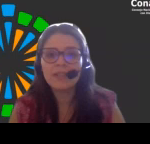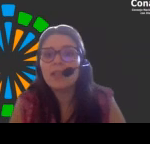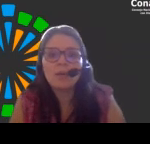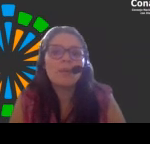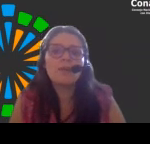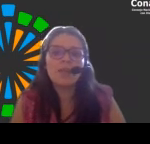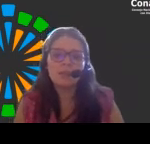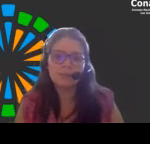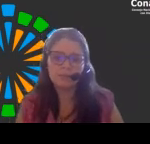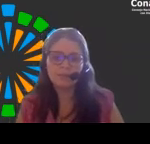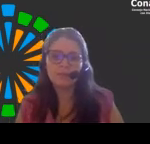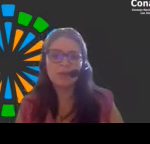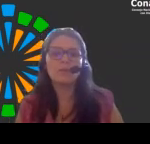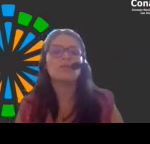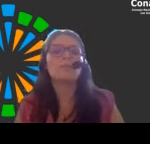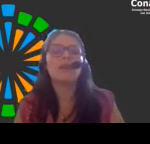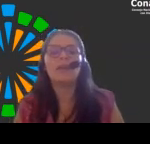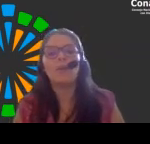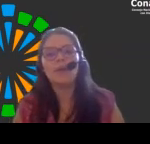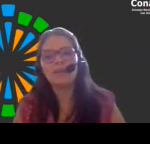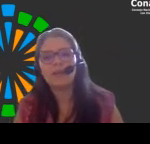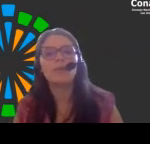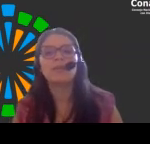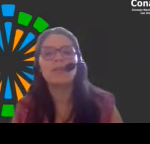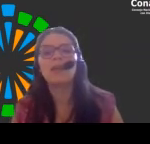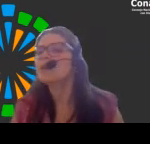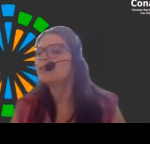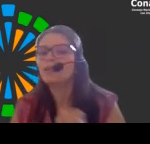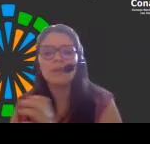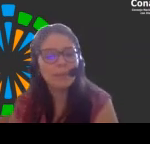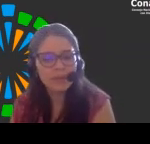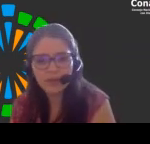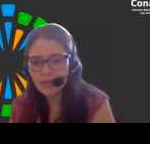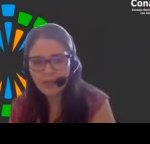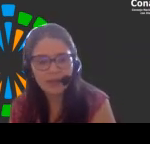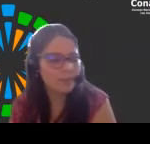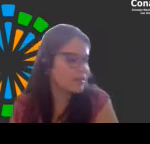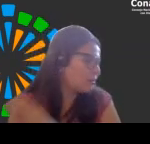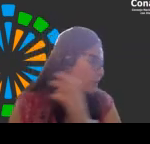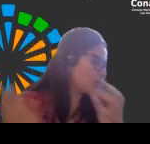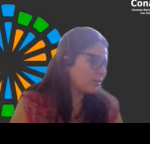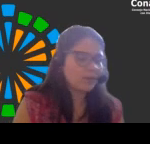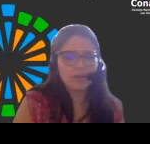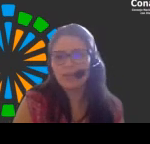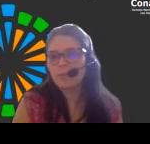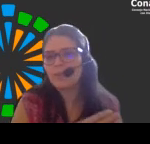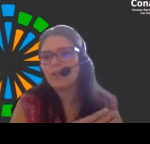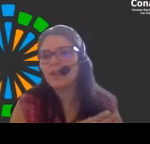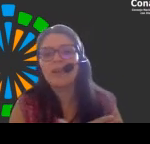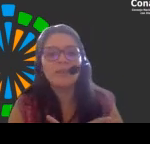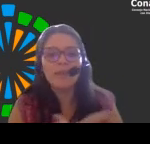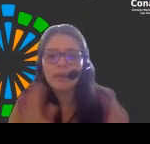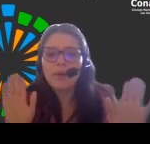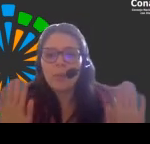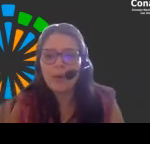negro con letras Azules y no veo nada digo entonces para qué voy a hacer algo así sin una persona sin discapacidad y una persona con discapacidad nadie lo